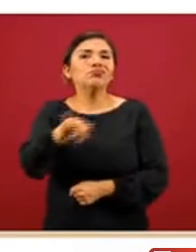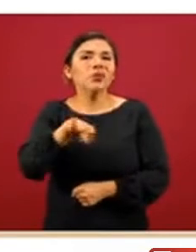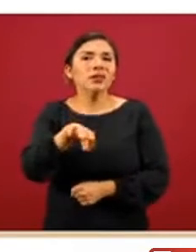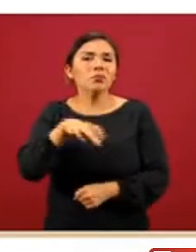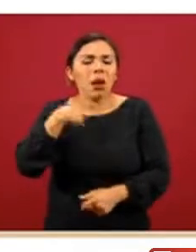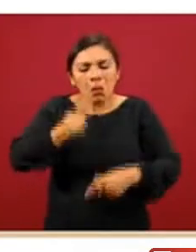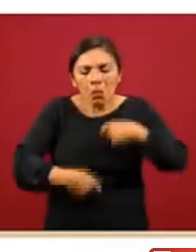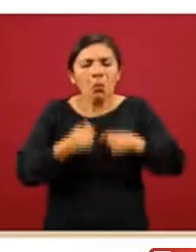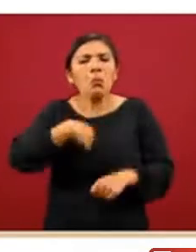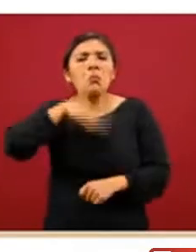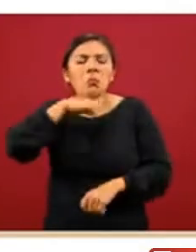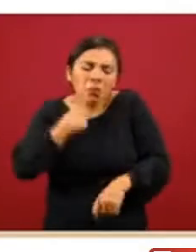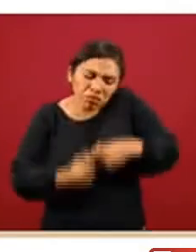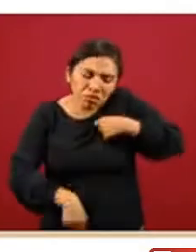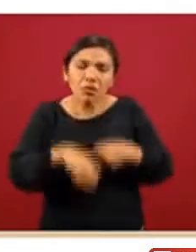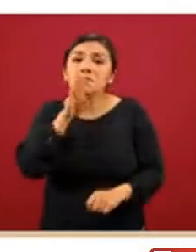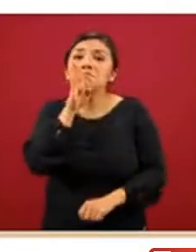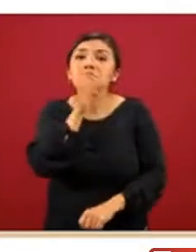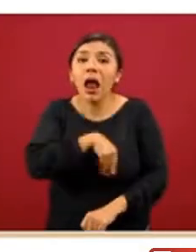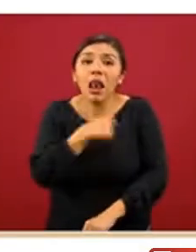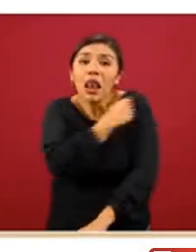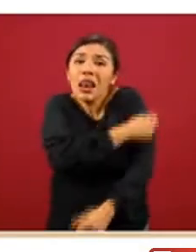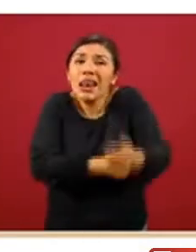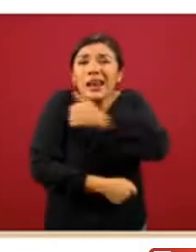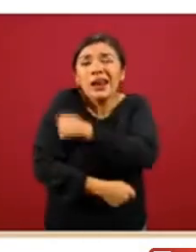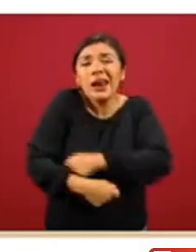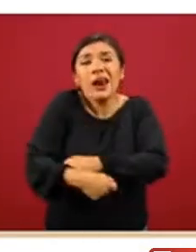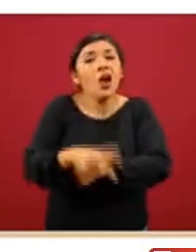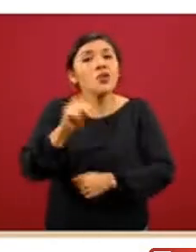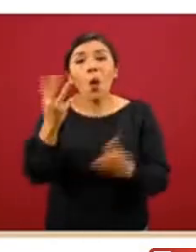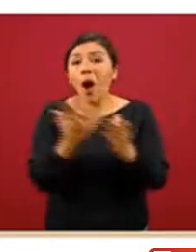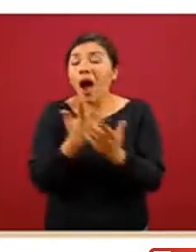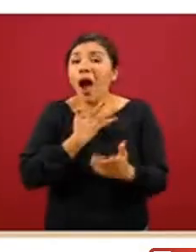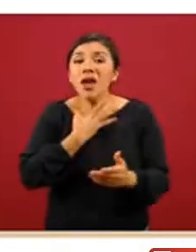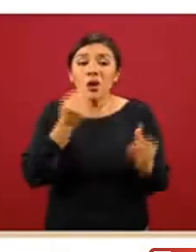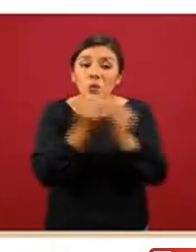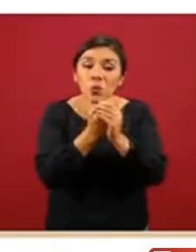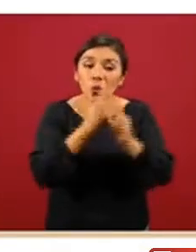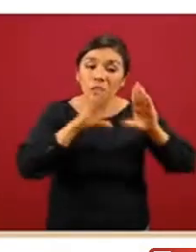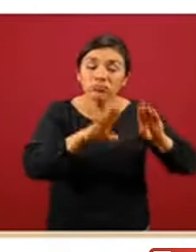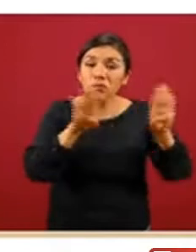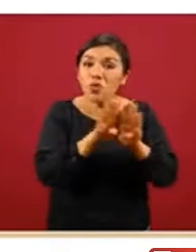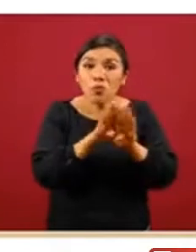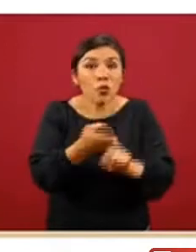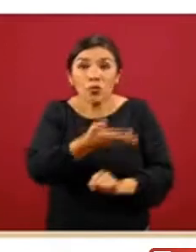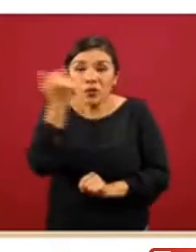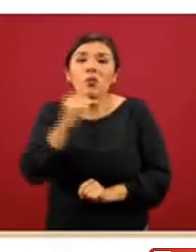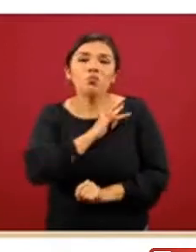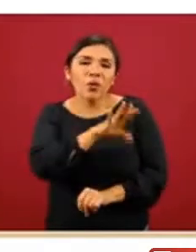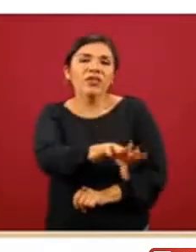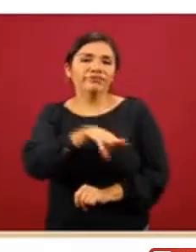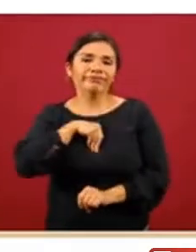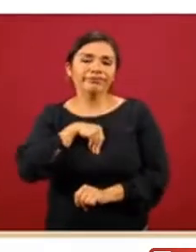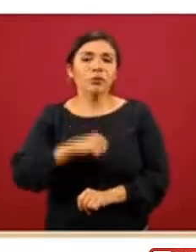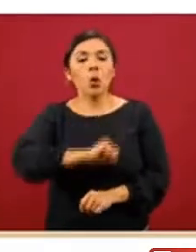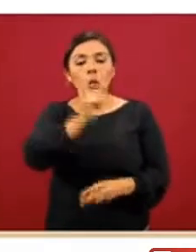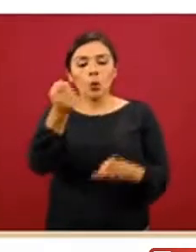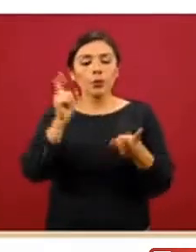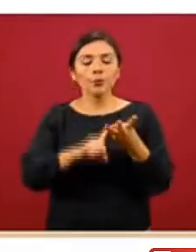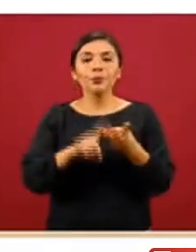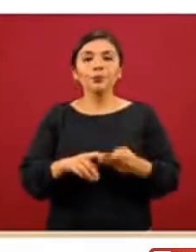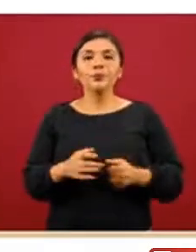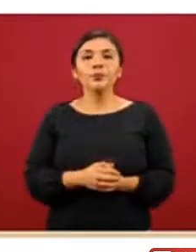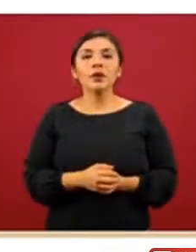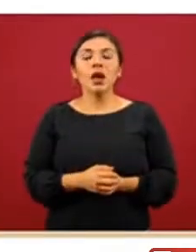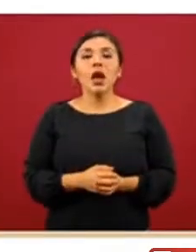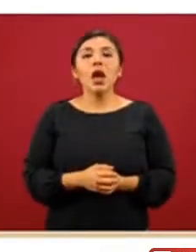transmisión, nuevamente, si es que no se tiene una capacitación al respecto. Y después nos vamos a la transmisión por